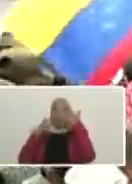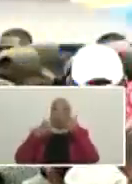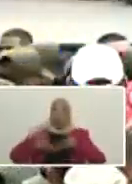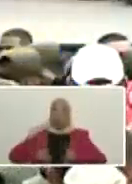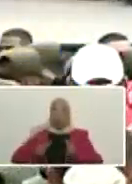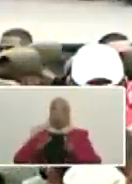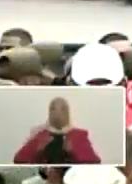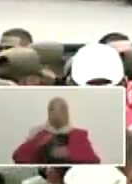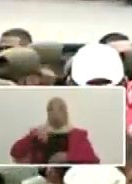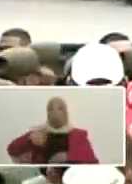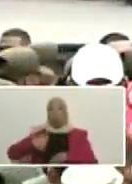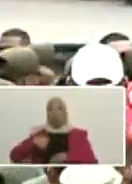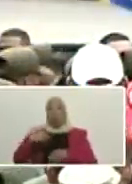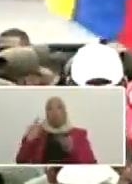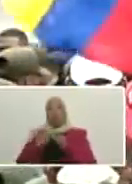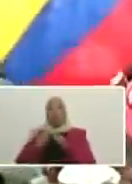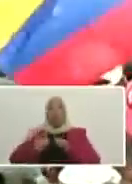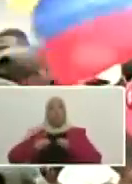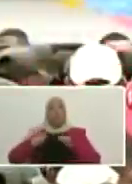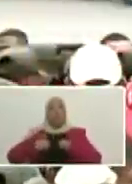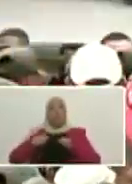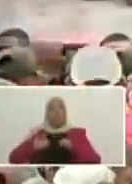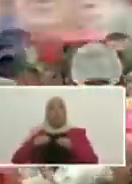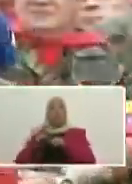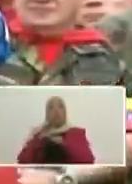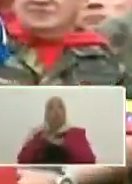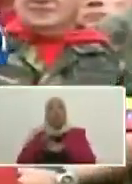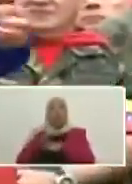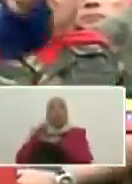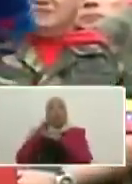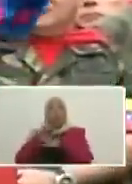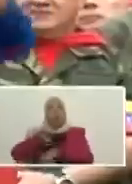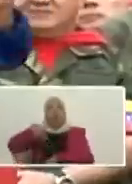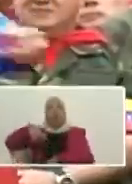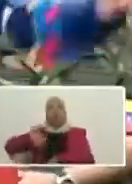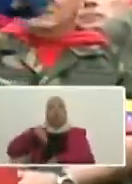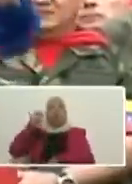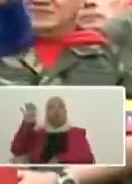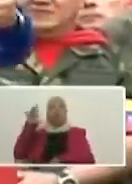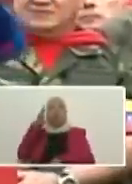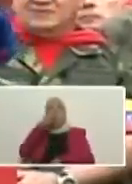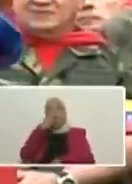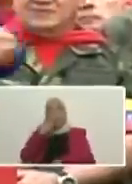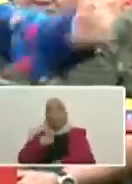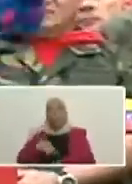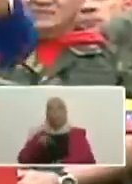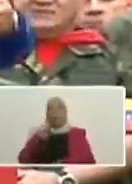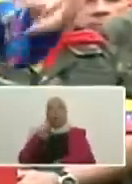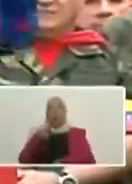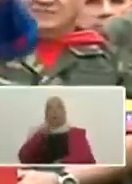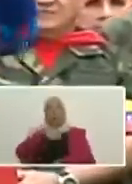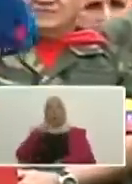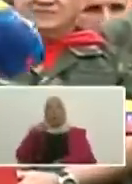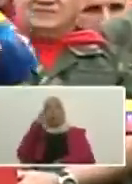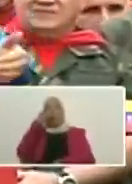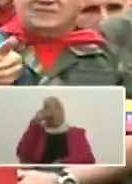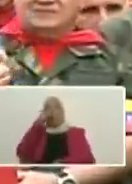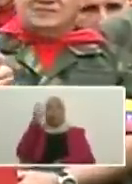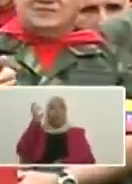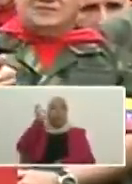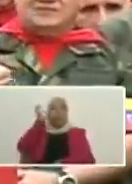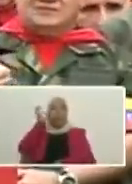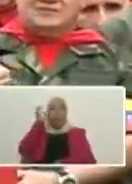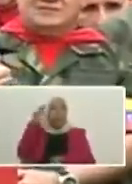y Dios lo mantiene como un ángel de la guarda de nuestra patria y de los humildes, de los pobres, del hombre y de la mujer de a